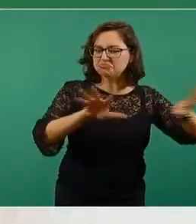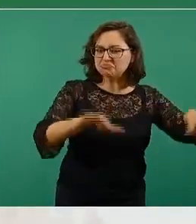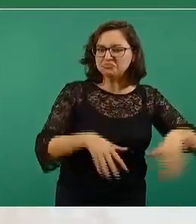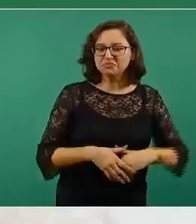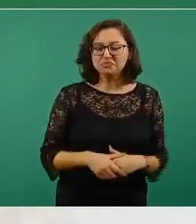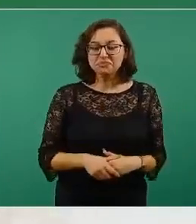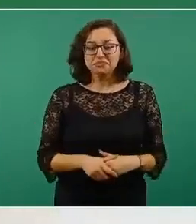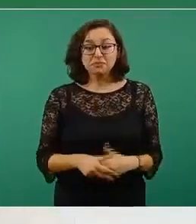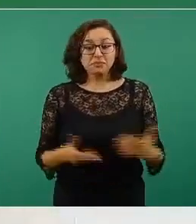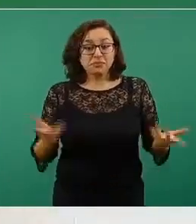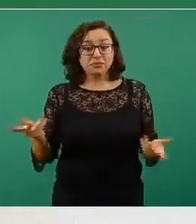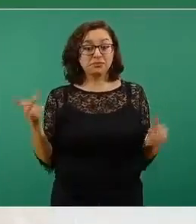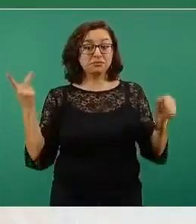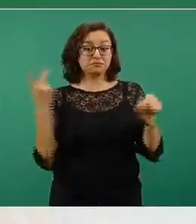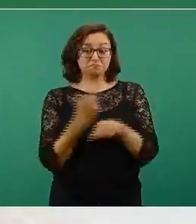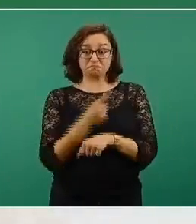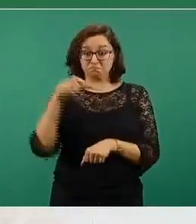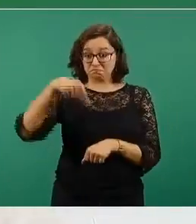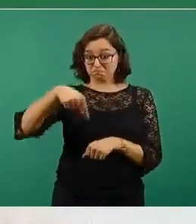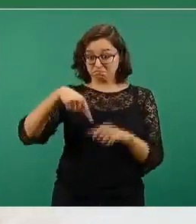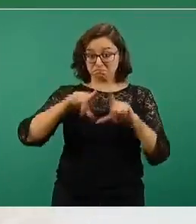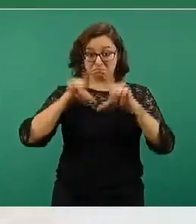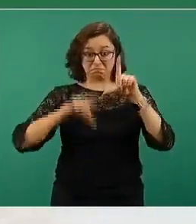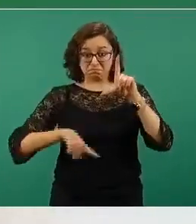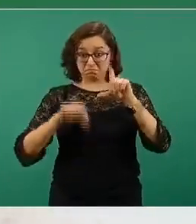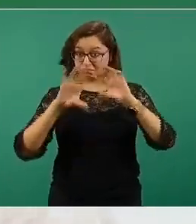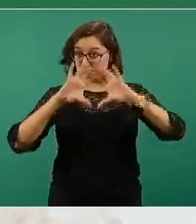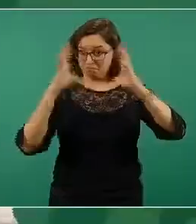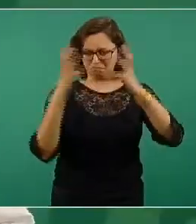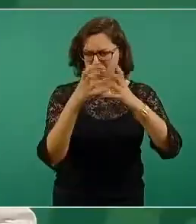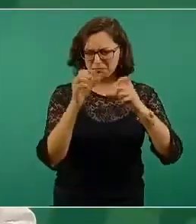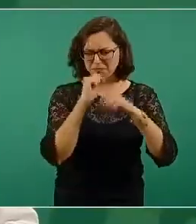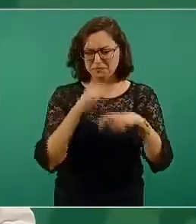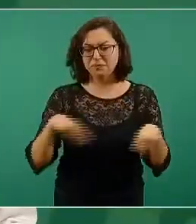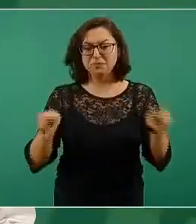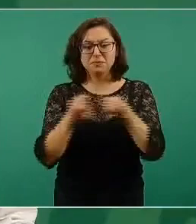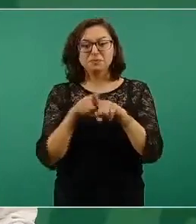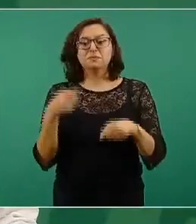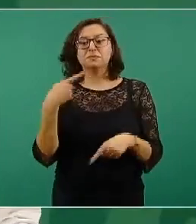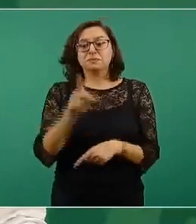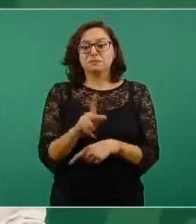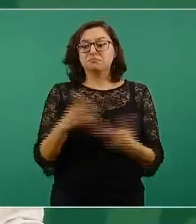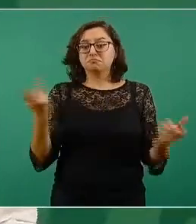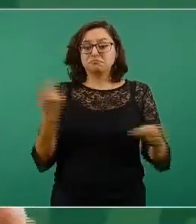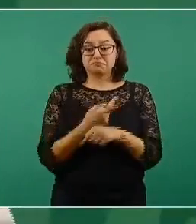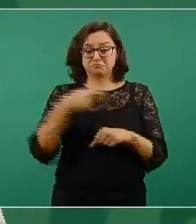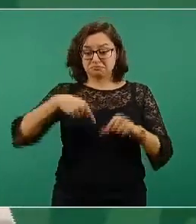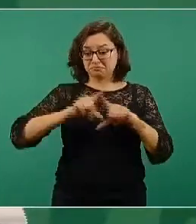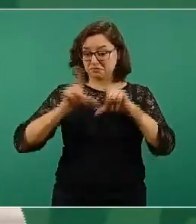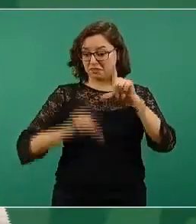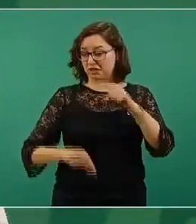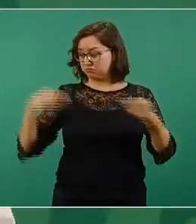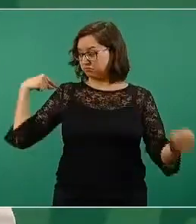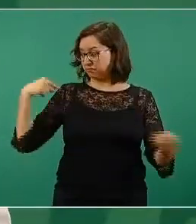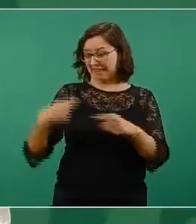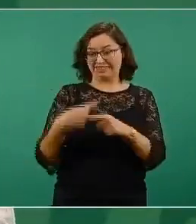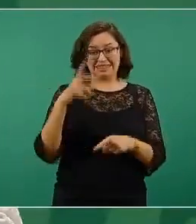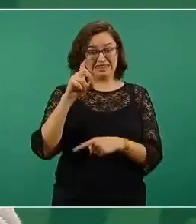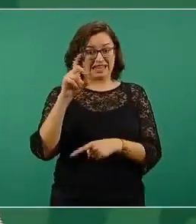tenemos una minoría, esto es un fenómeno planetario, pero México a lo largo de los últimos 30 años ha